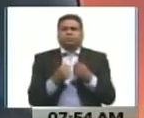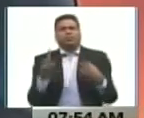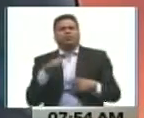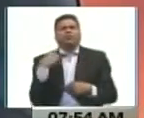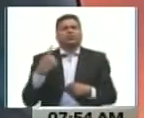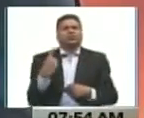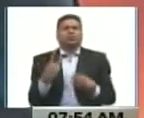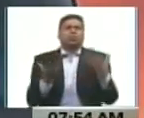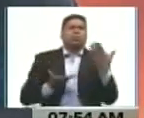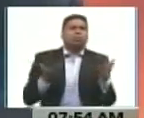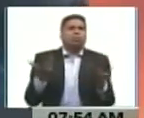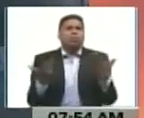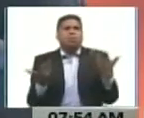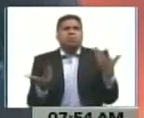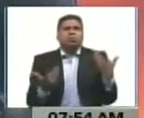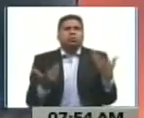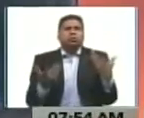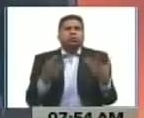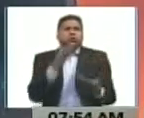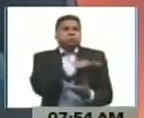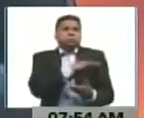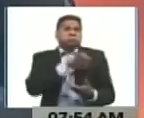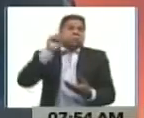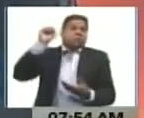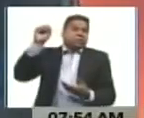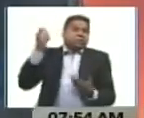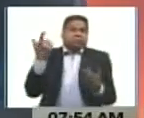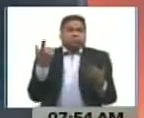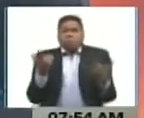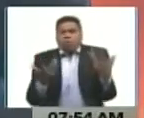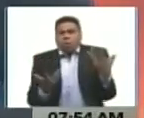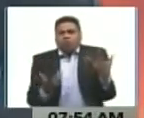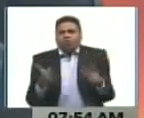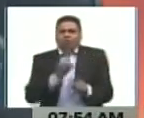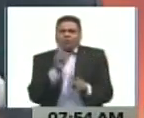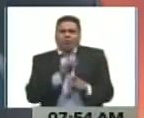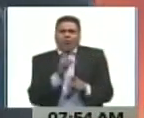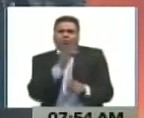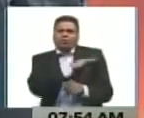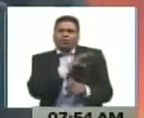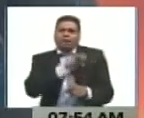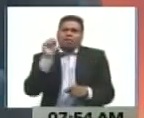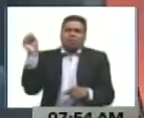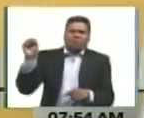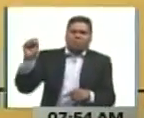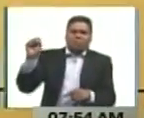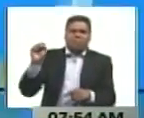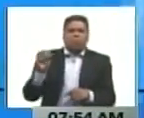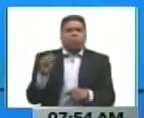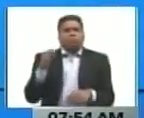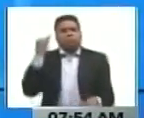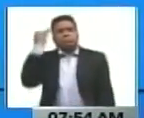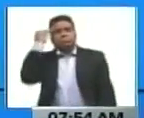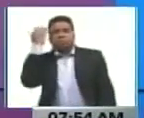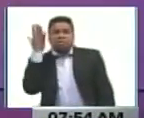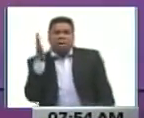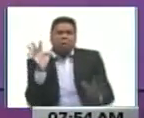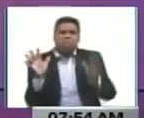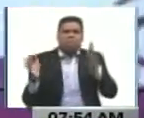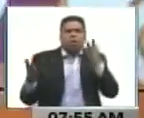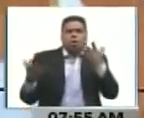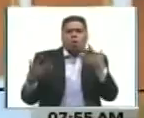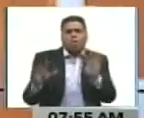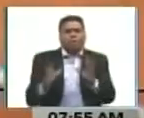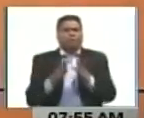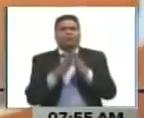matices políticos que pueda existir entre el socialismo o los que no son socialistas, pero tienen, digamos, una idea de la nación fuerte. Nosotros aquí estamos